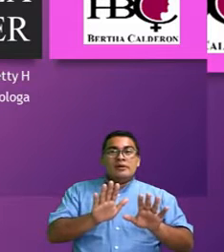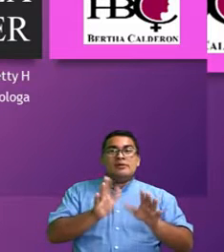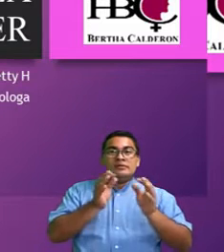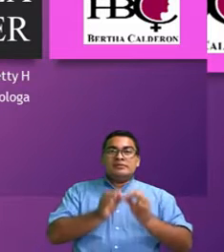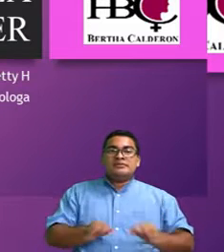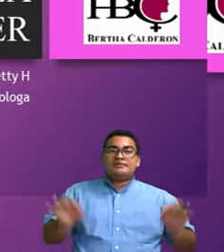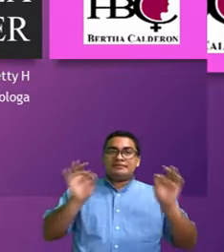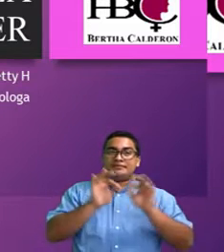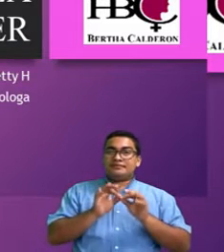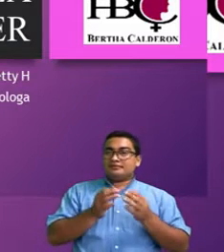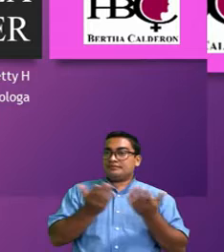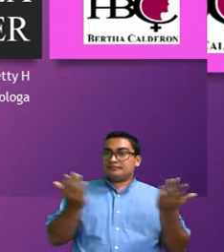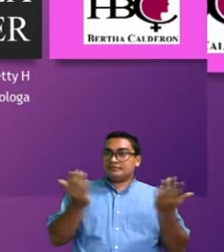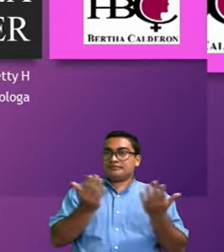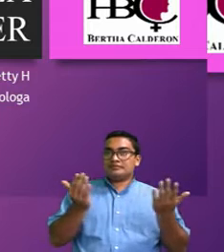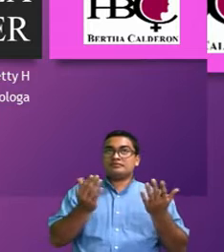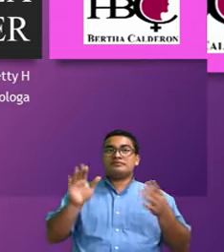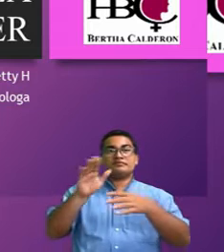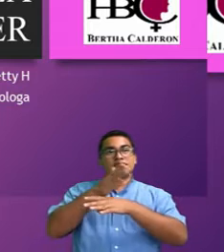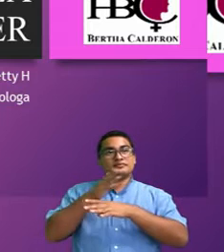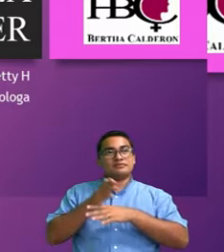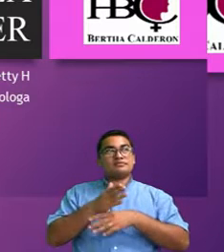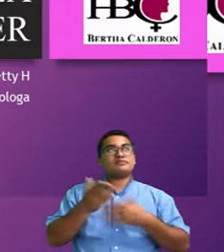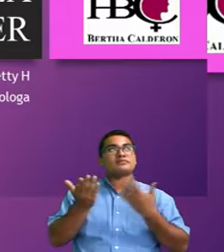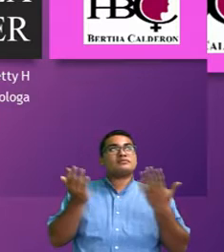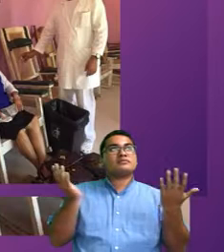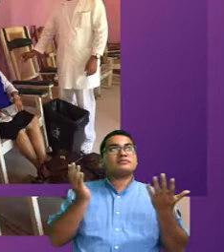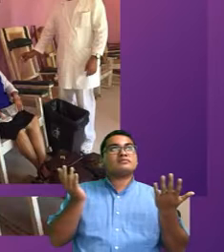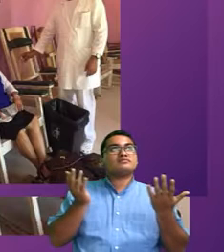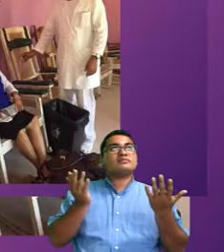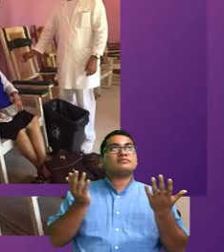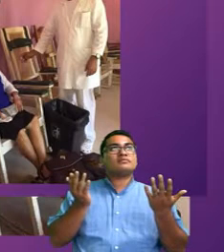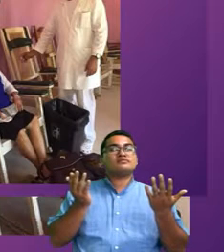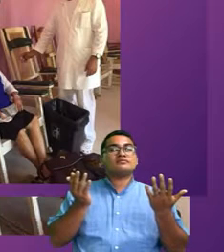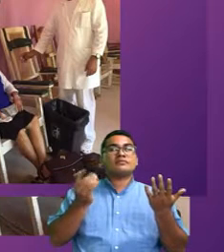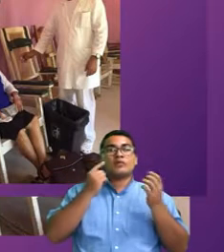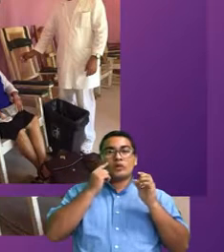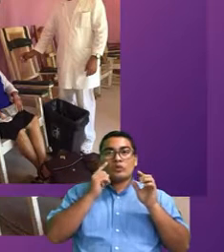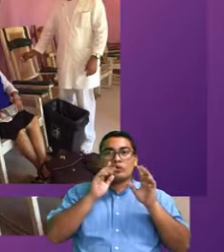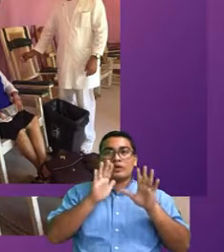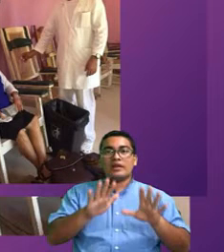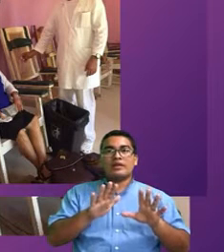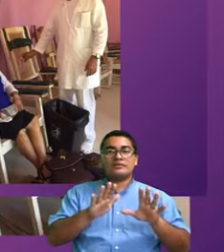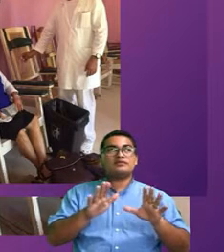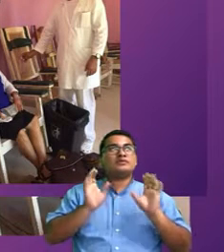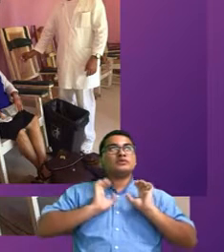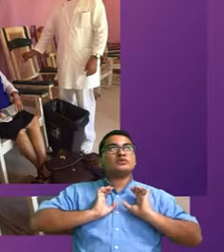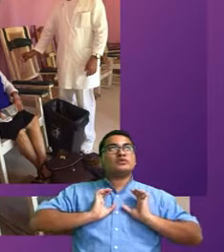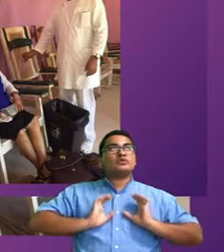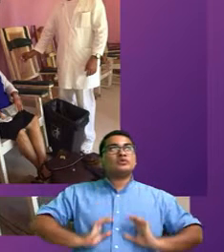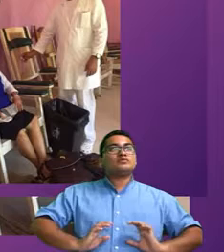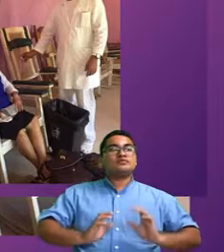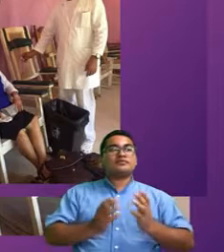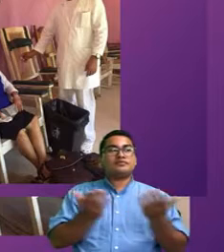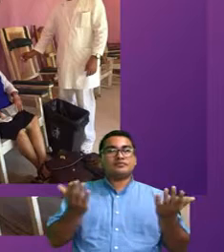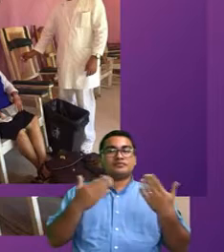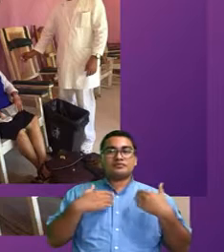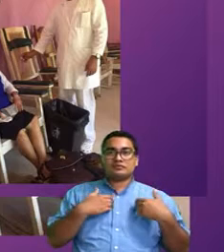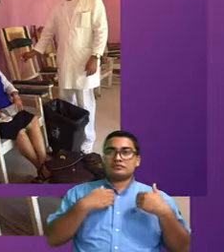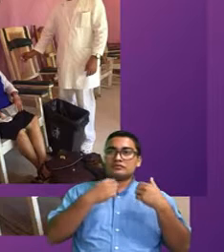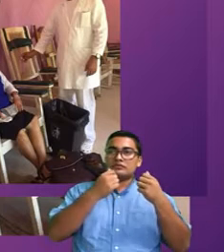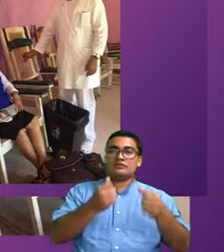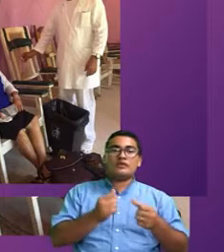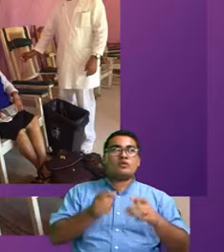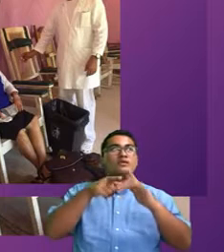en diferentes esferas, ¿verdad? La esfera física, sus cuidados físicos, ¿verdad?, el cuidado de la salud física, lo que es la